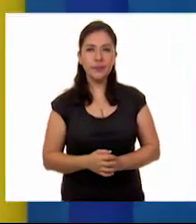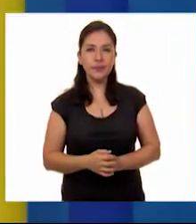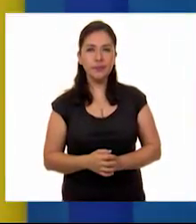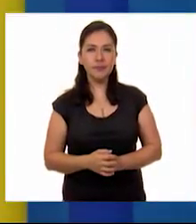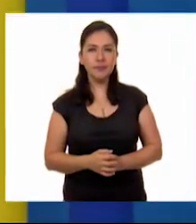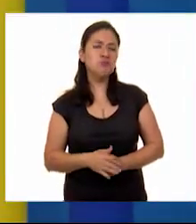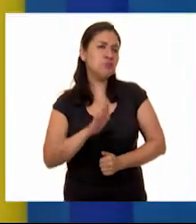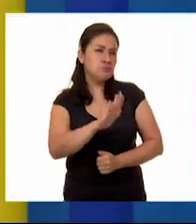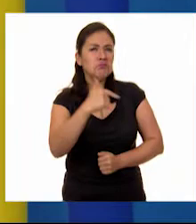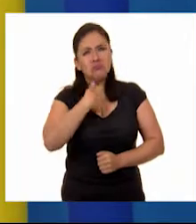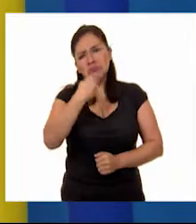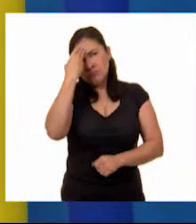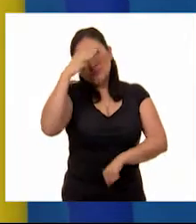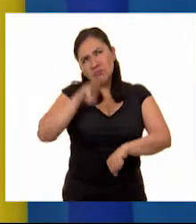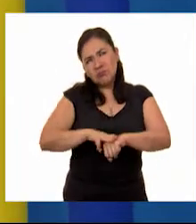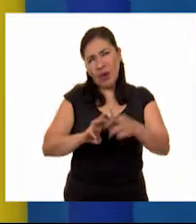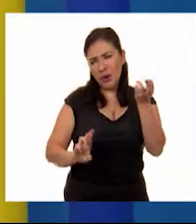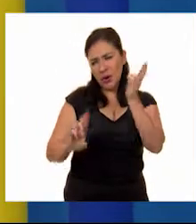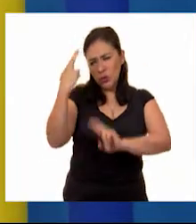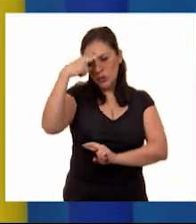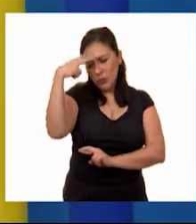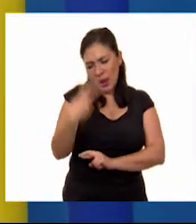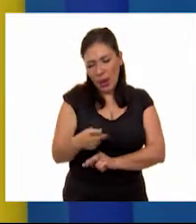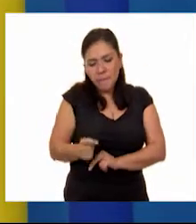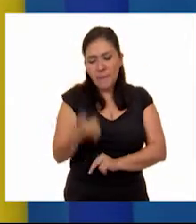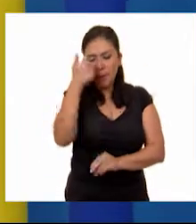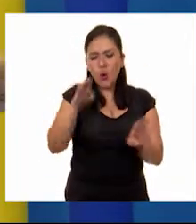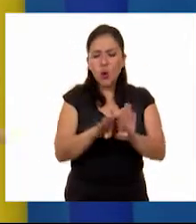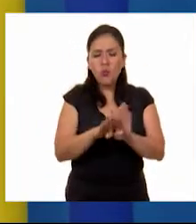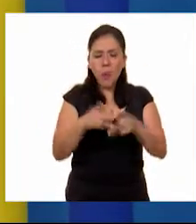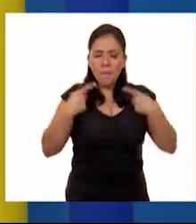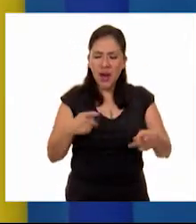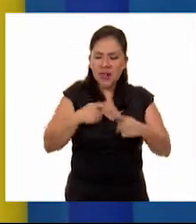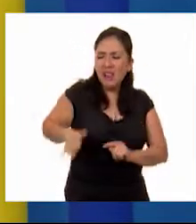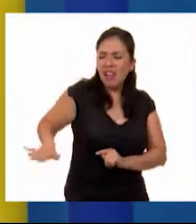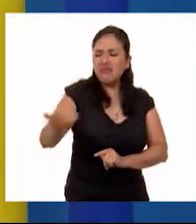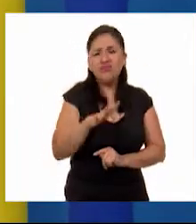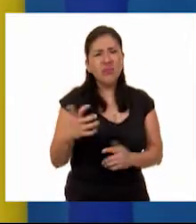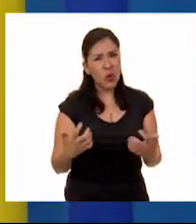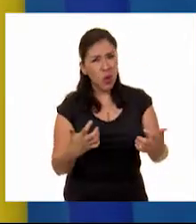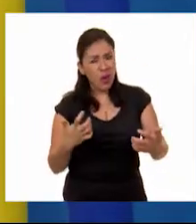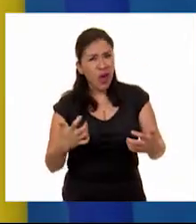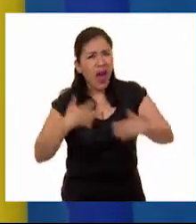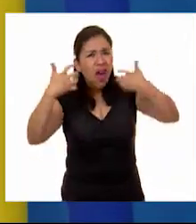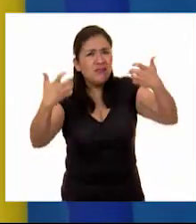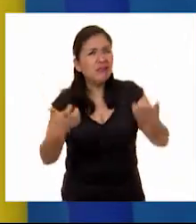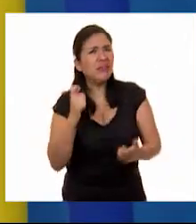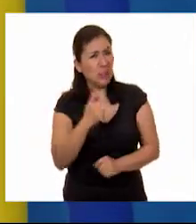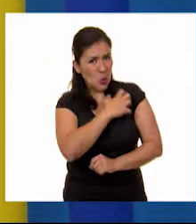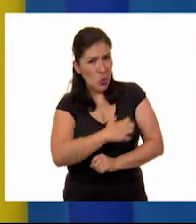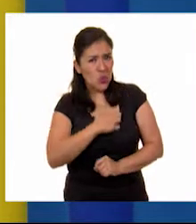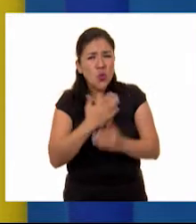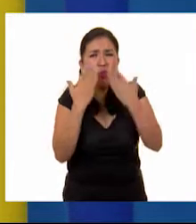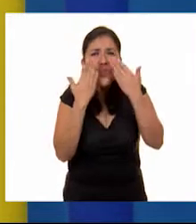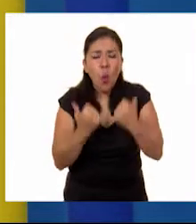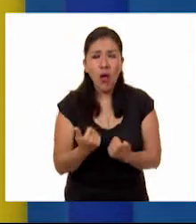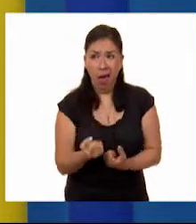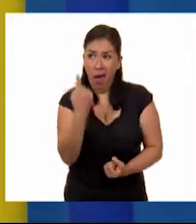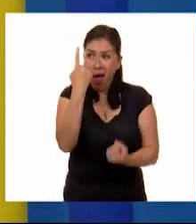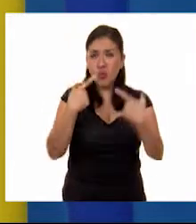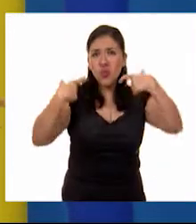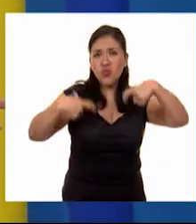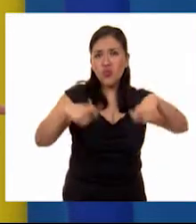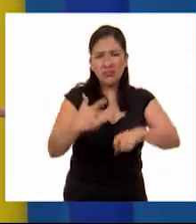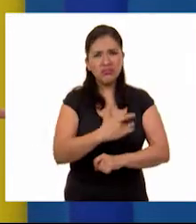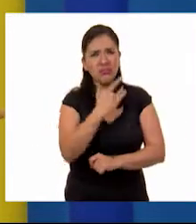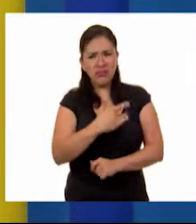Pues yo recuerdo que la Revolución Mexicana nació del descontento generalizado. Los sectores medios y algunos ricos sentían que